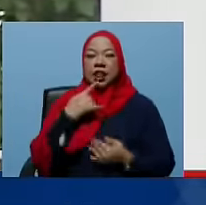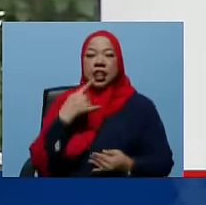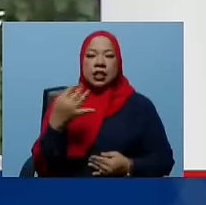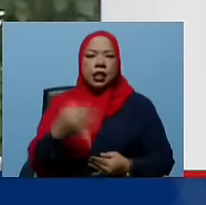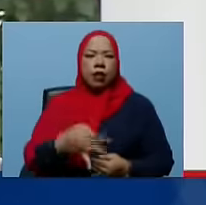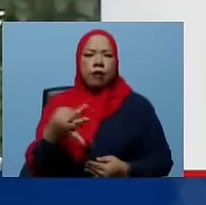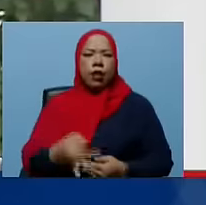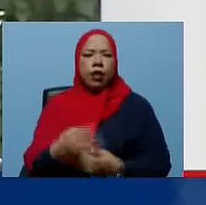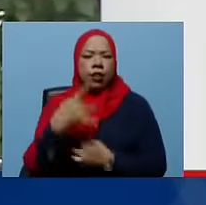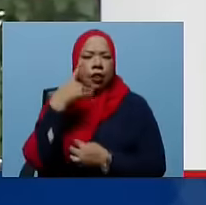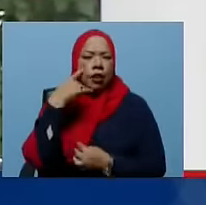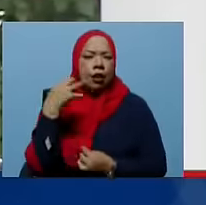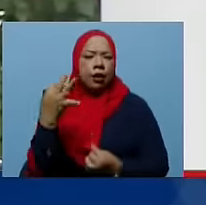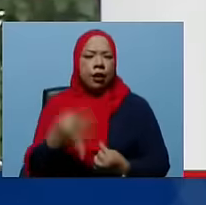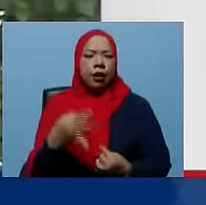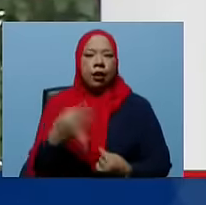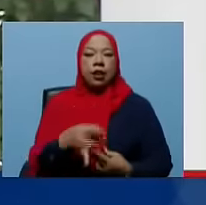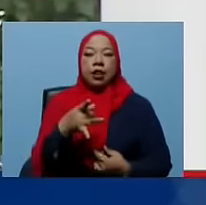cultor de la patria.